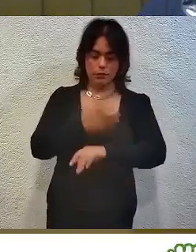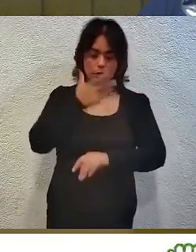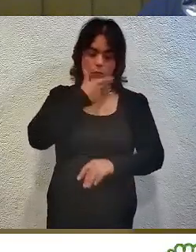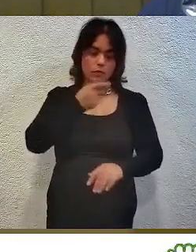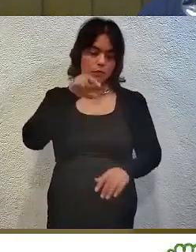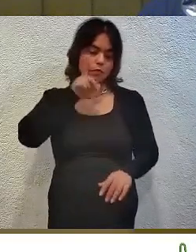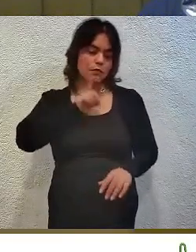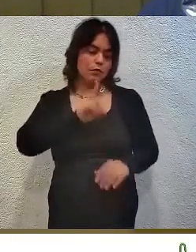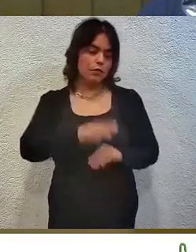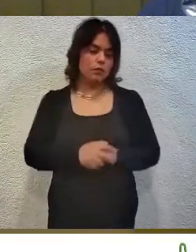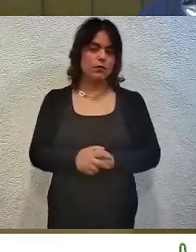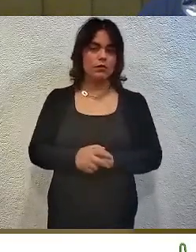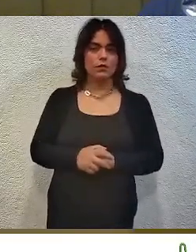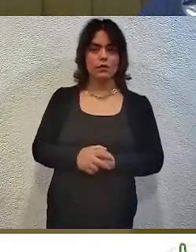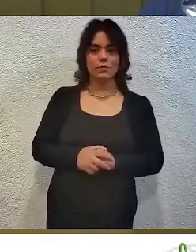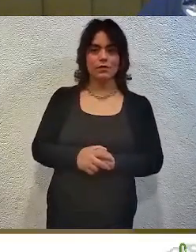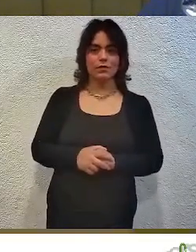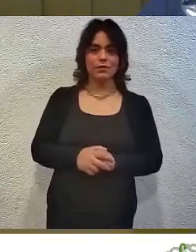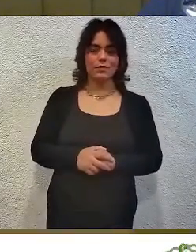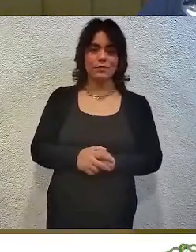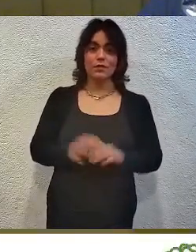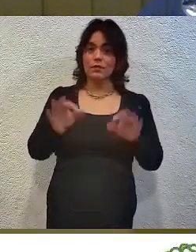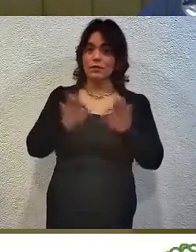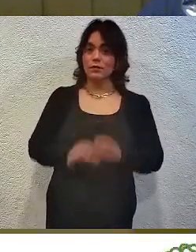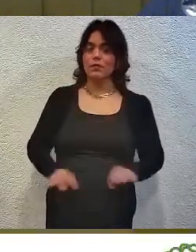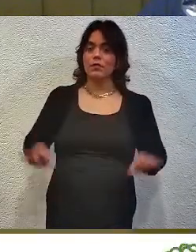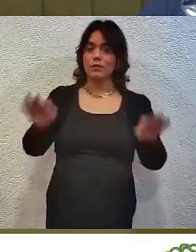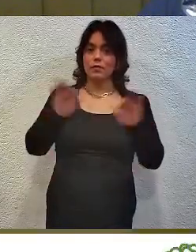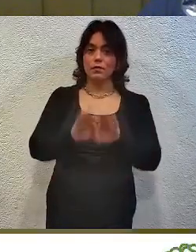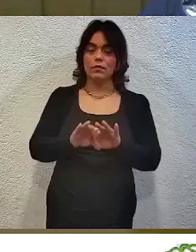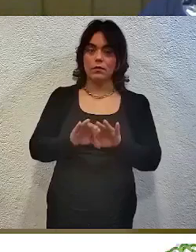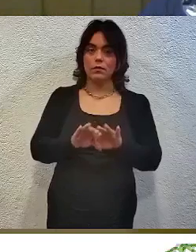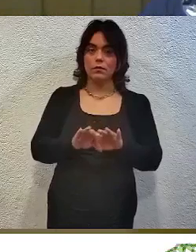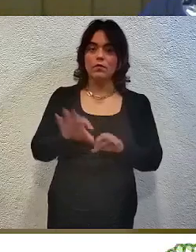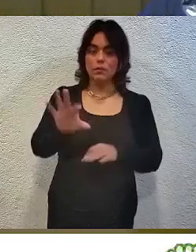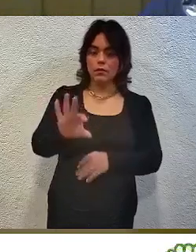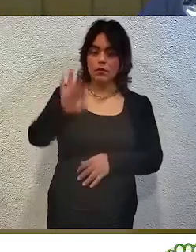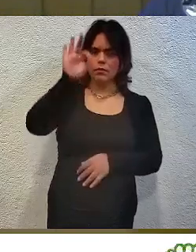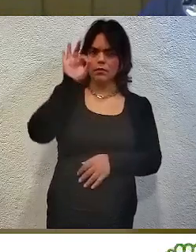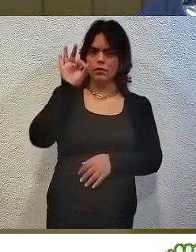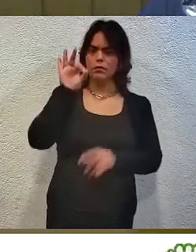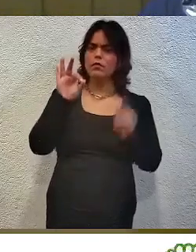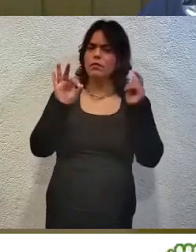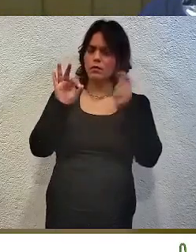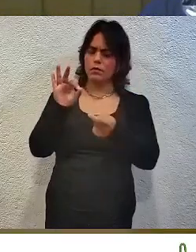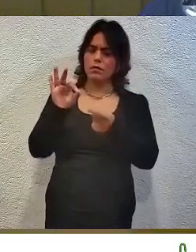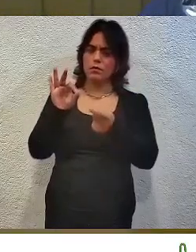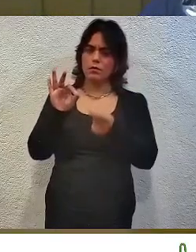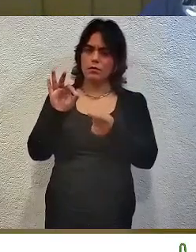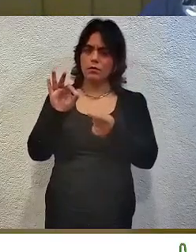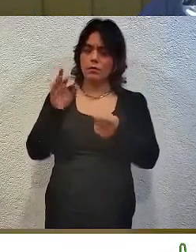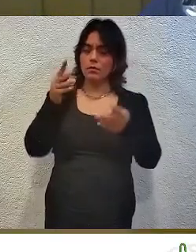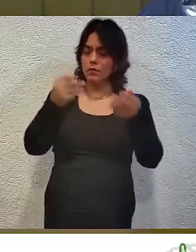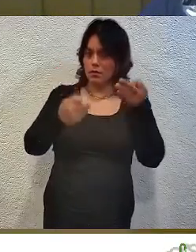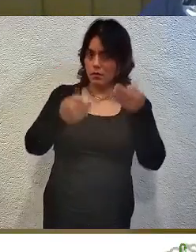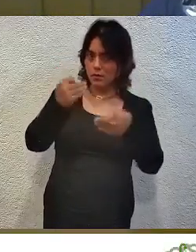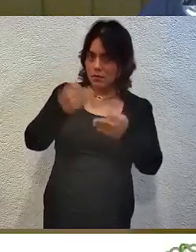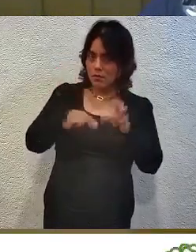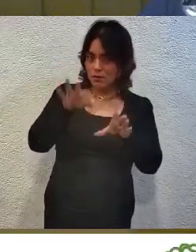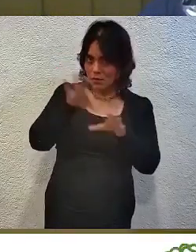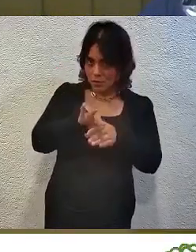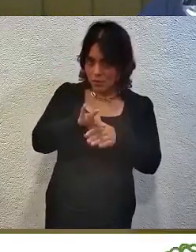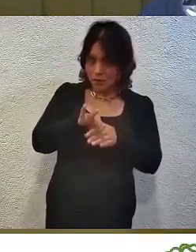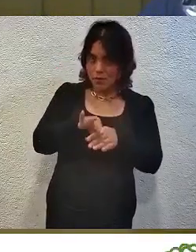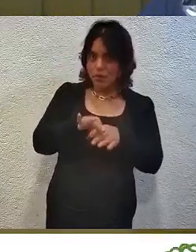Bueno, me parece que es importante destacar que tanto tribunales electorales